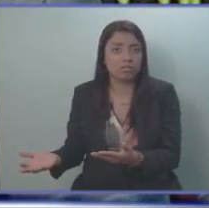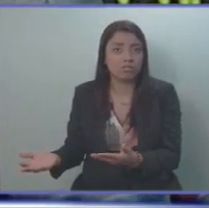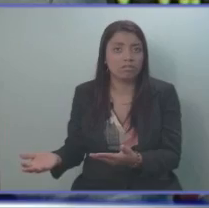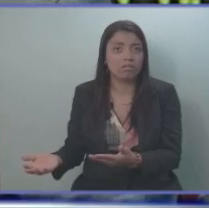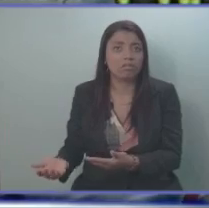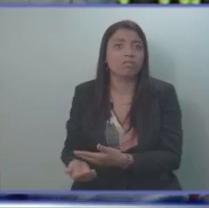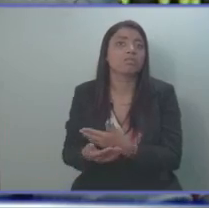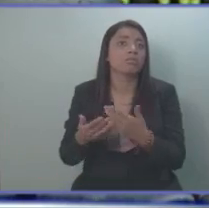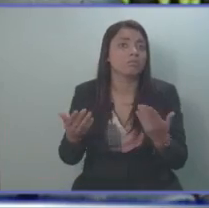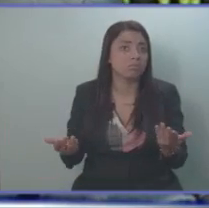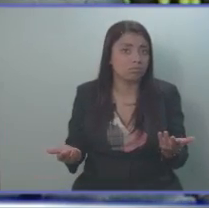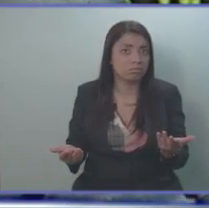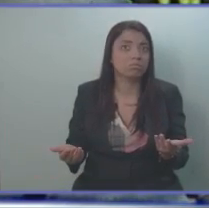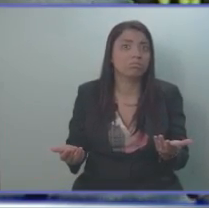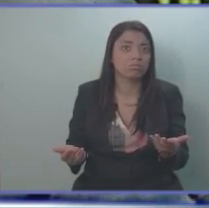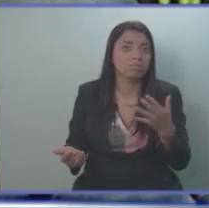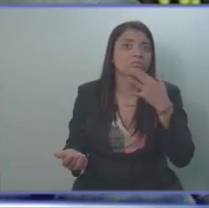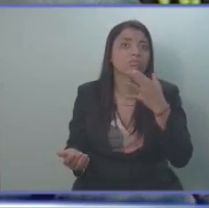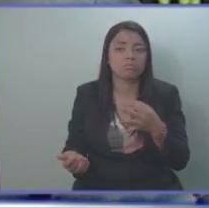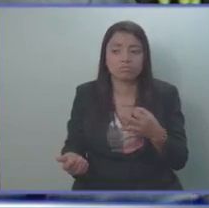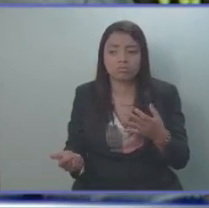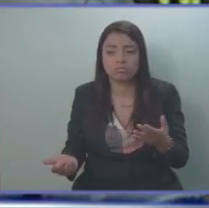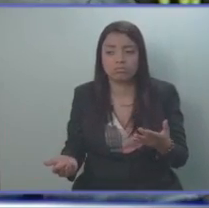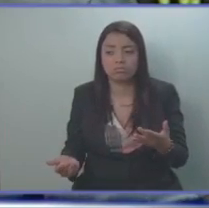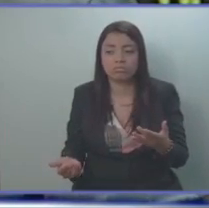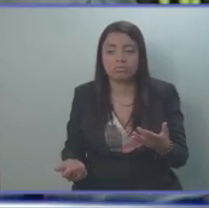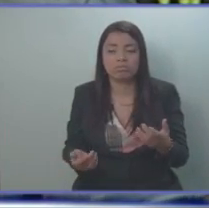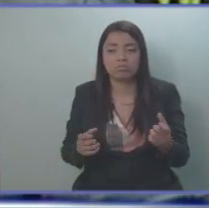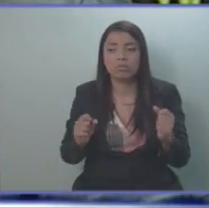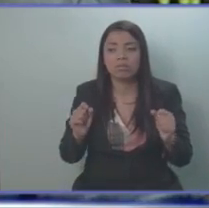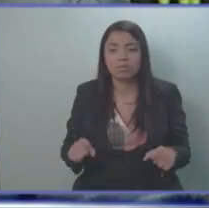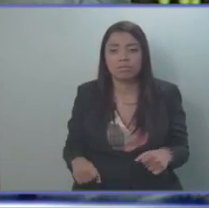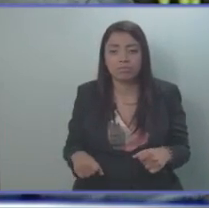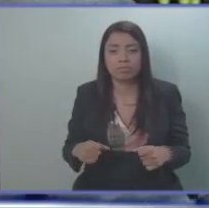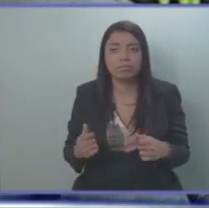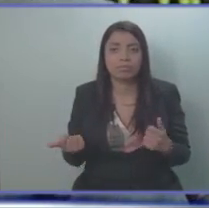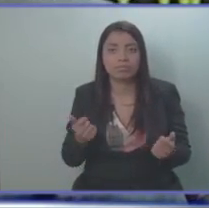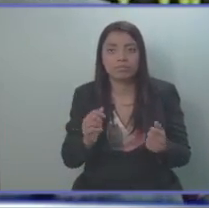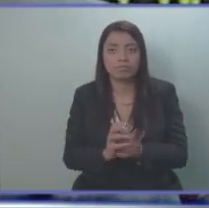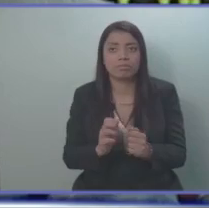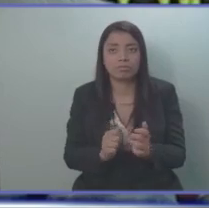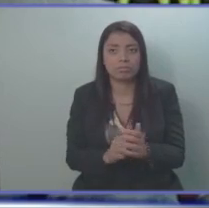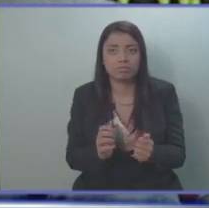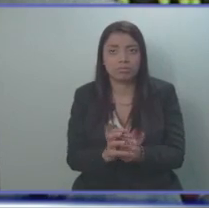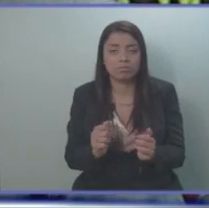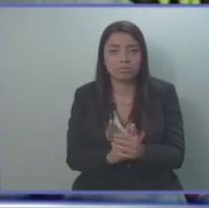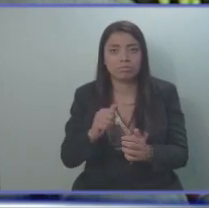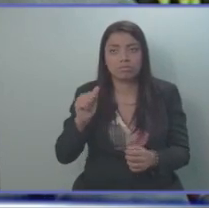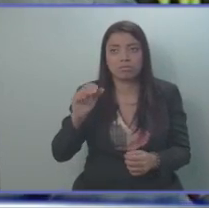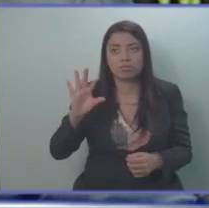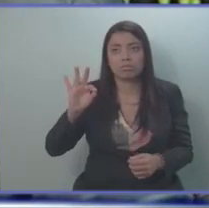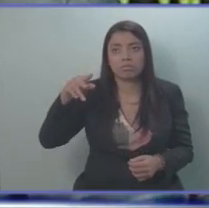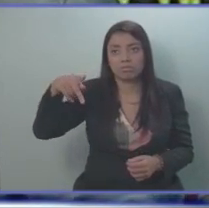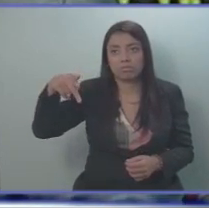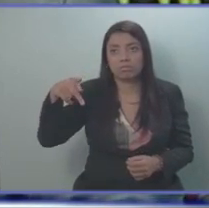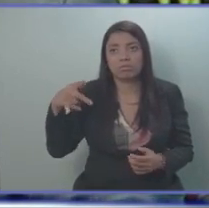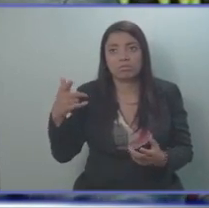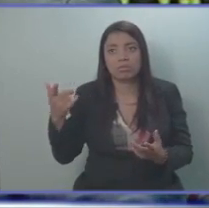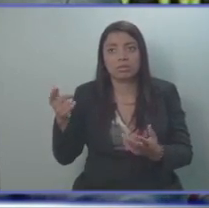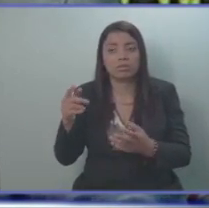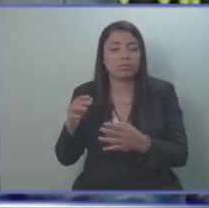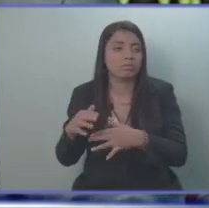Y es cierto, en parte, que por el problema de las AFP se